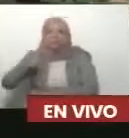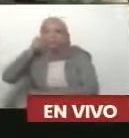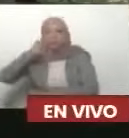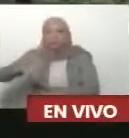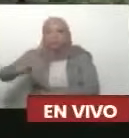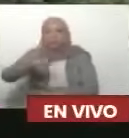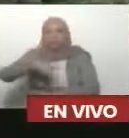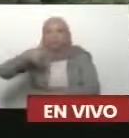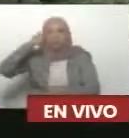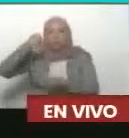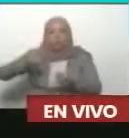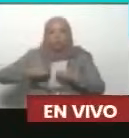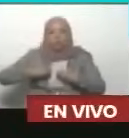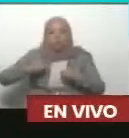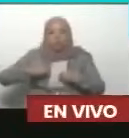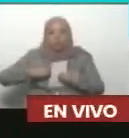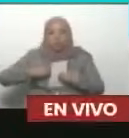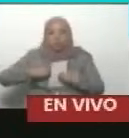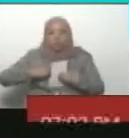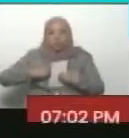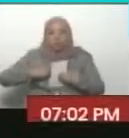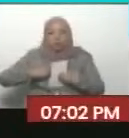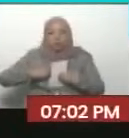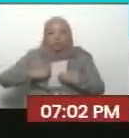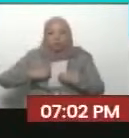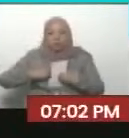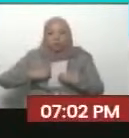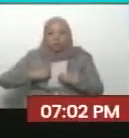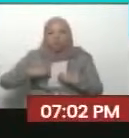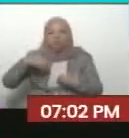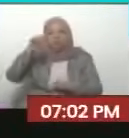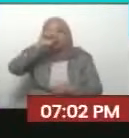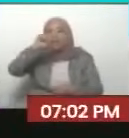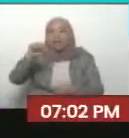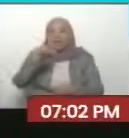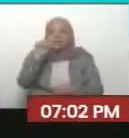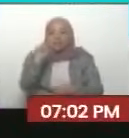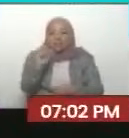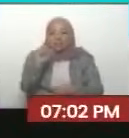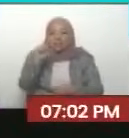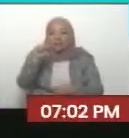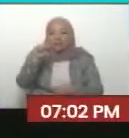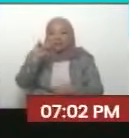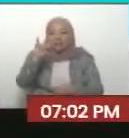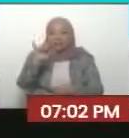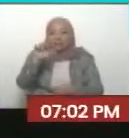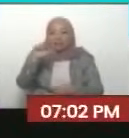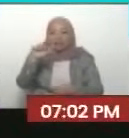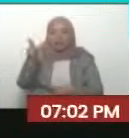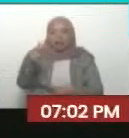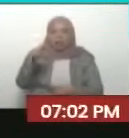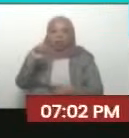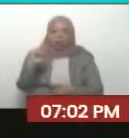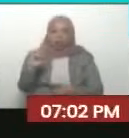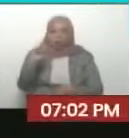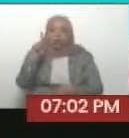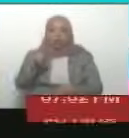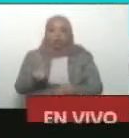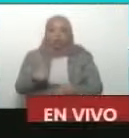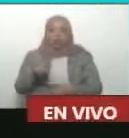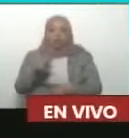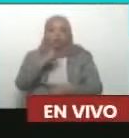El comandante mayor general Santiago Infante, también se encuentran con nosotros,